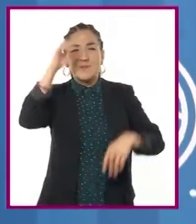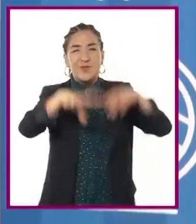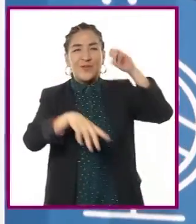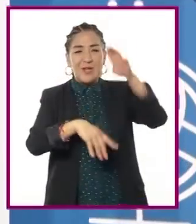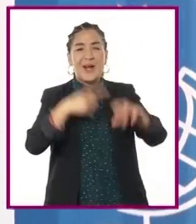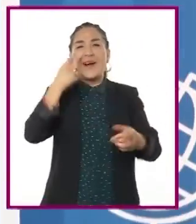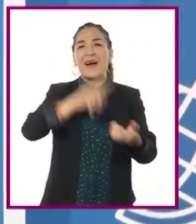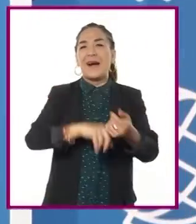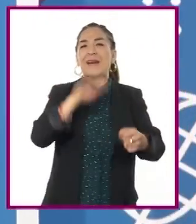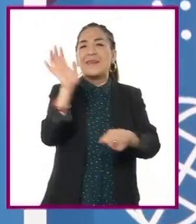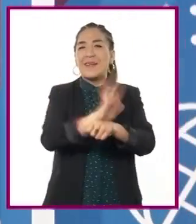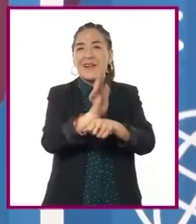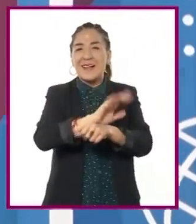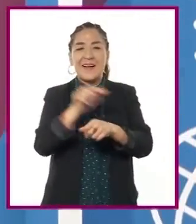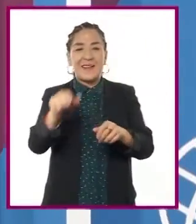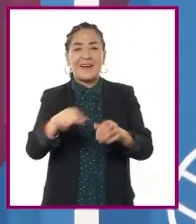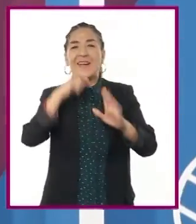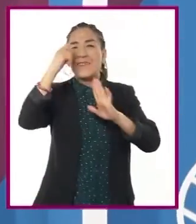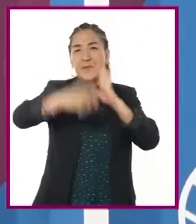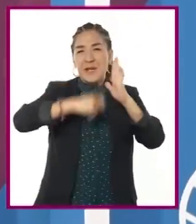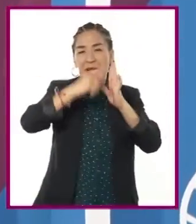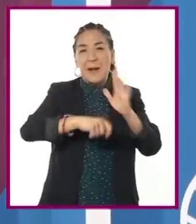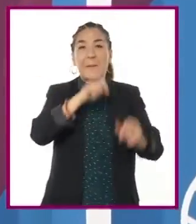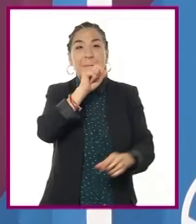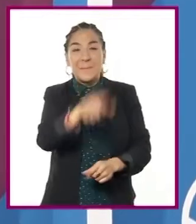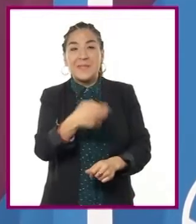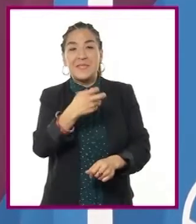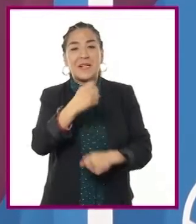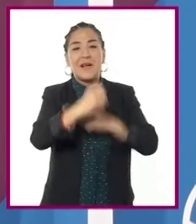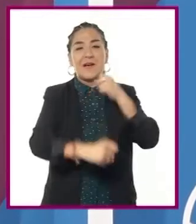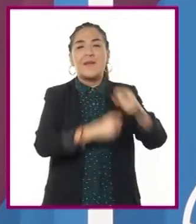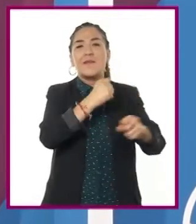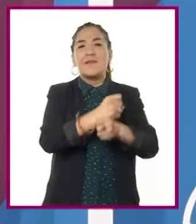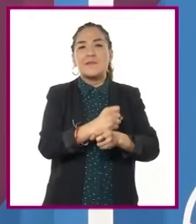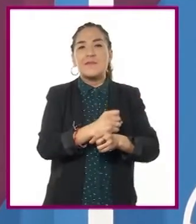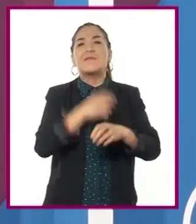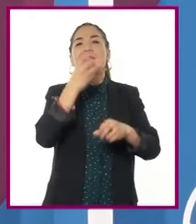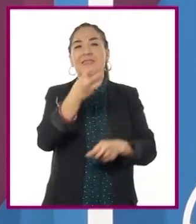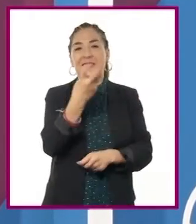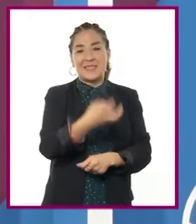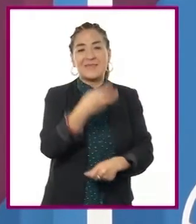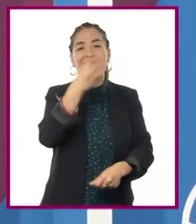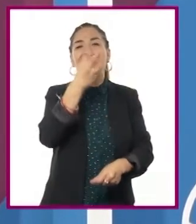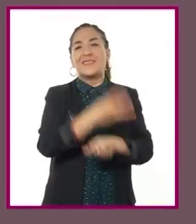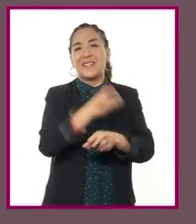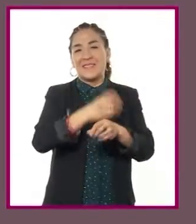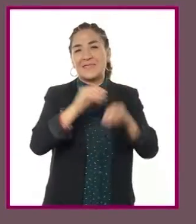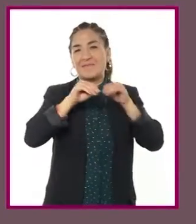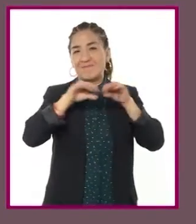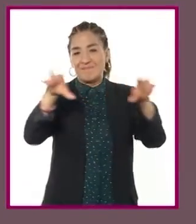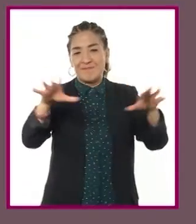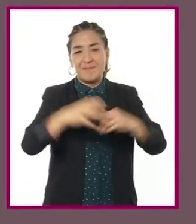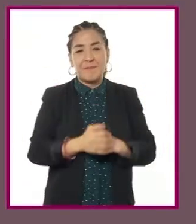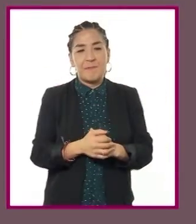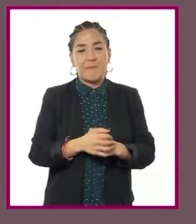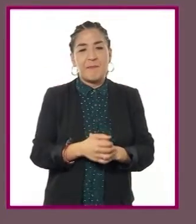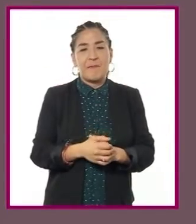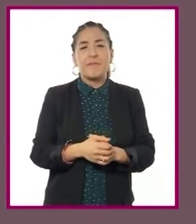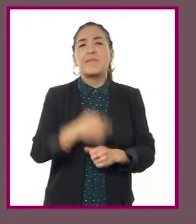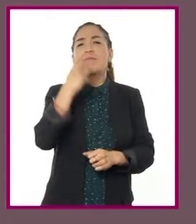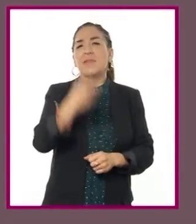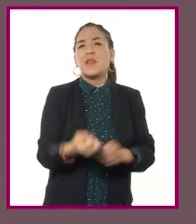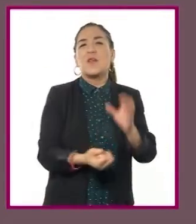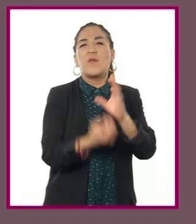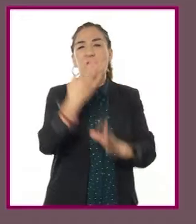cinematográficas de ciencia ficción que ese mismo año presentaba su tercera entrega. La intención de este